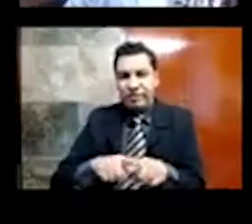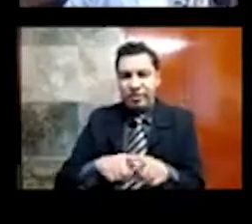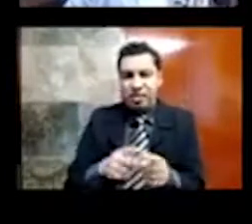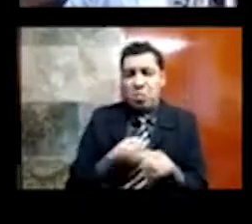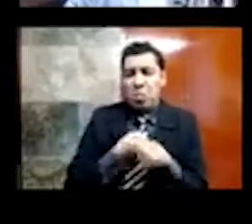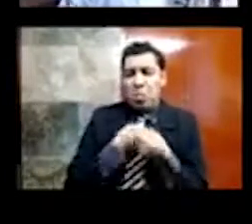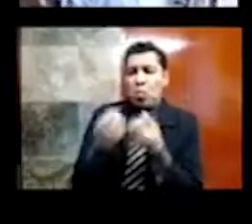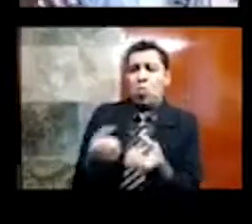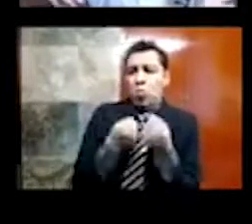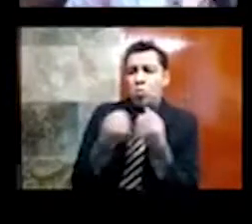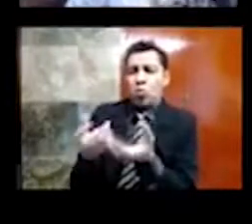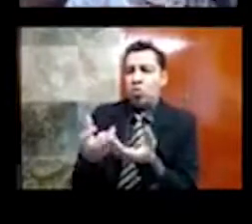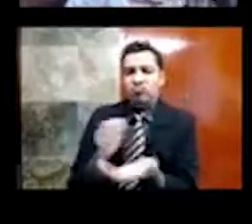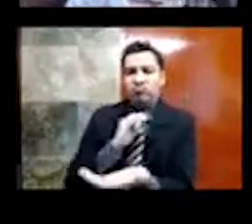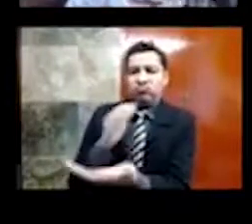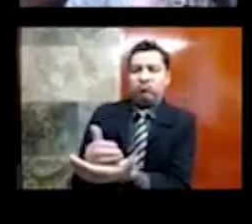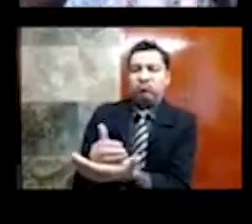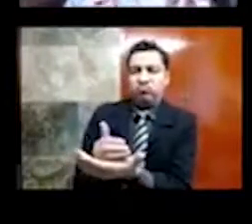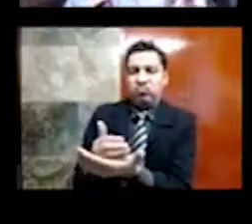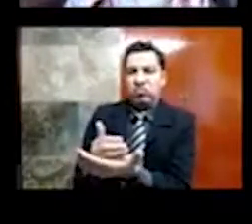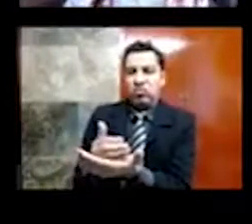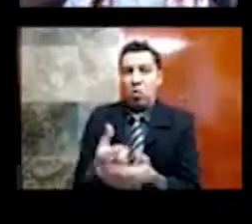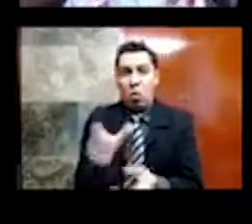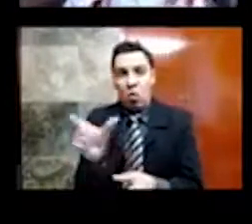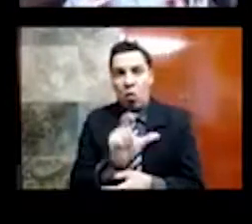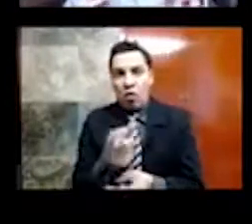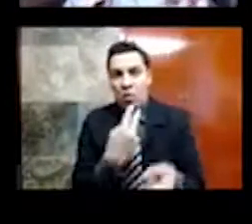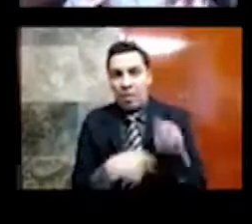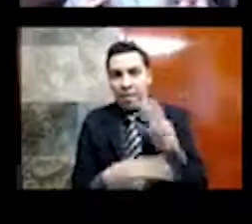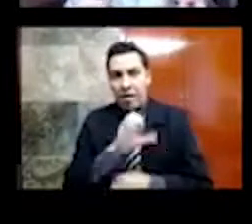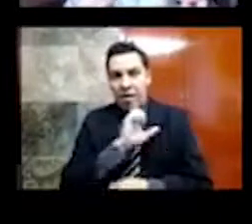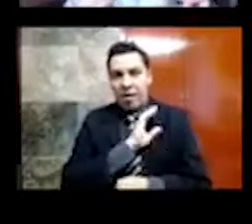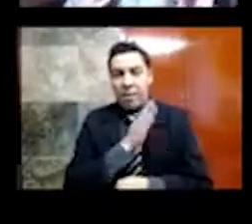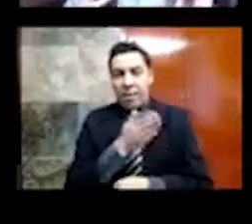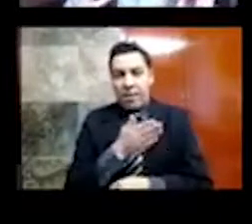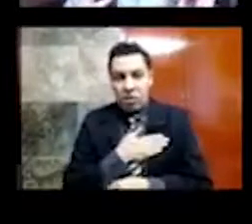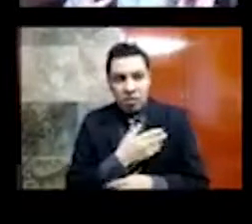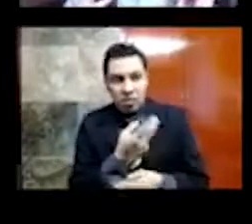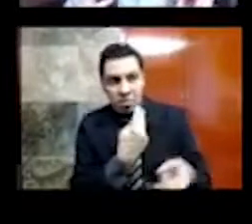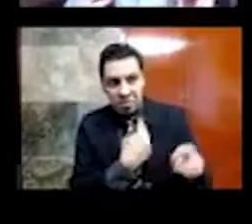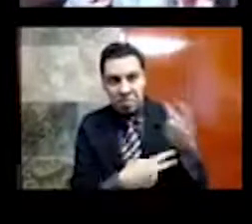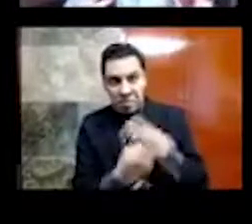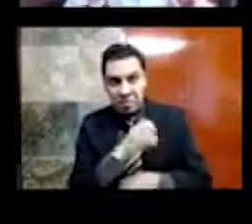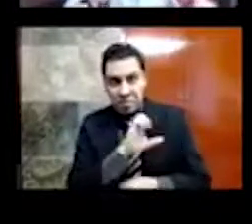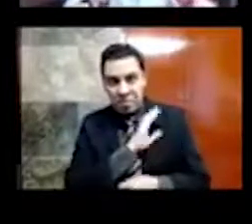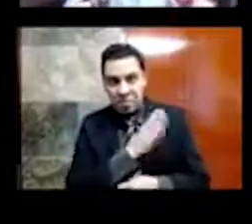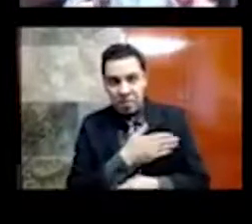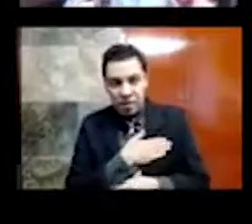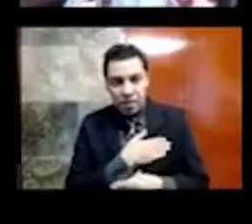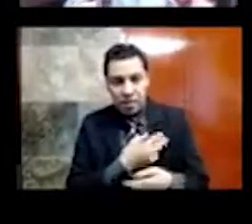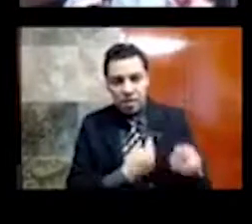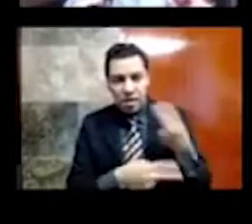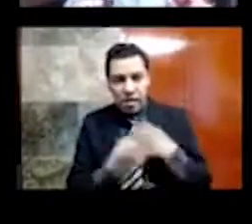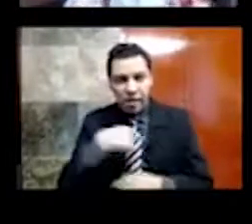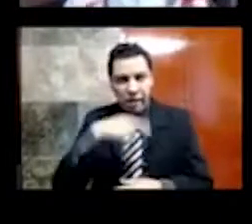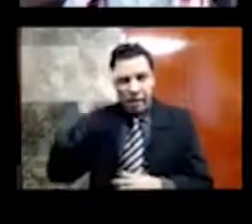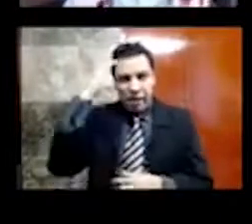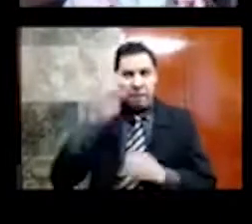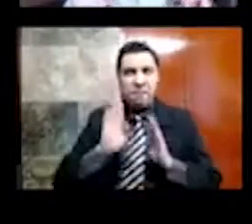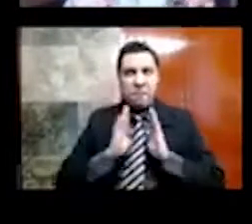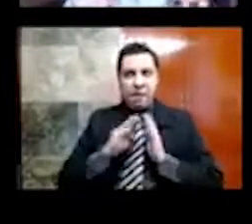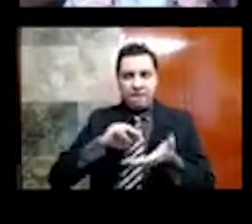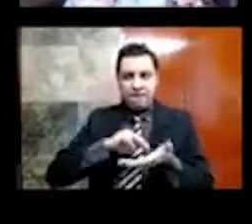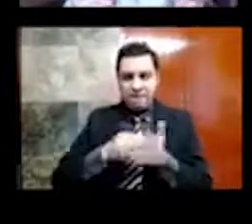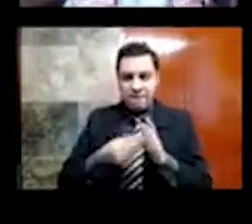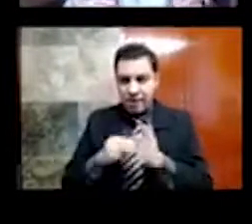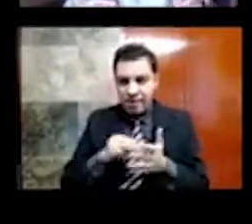españoles dicen, esta es nuestra oportunidad. Y Cortés, que no piensa como los tlaxcaltecas, piensa como militar, dice, si esta